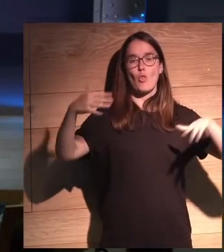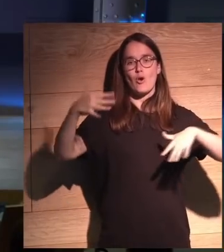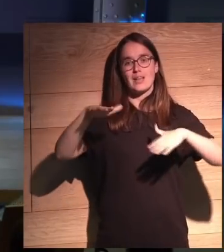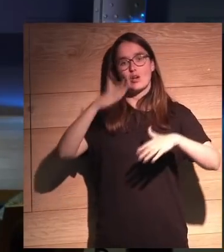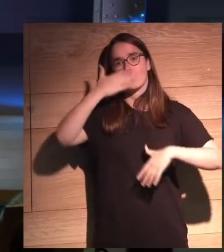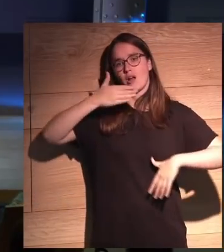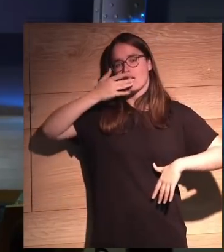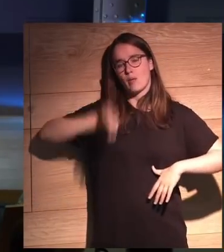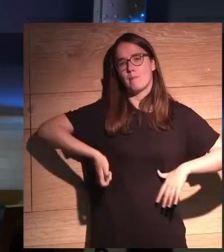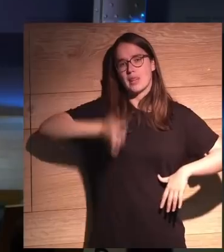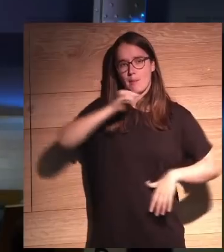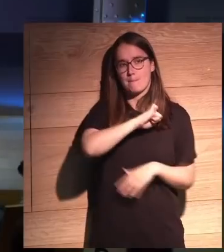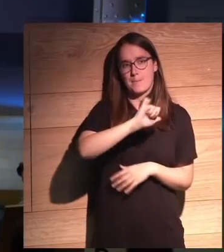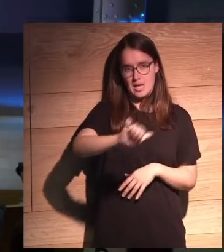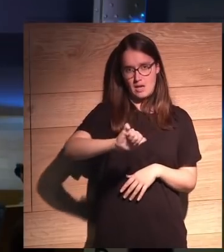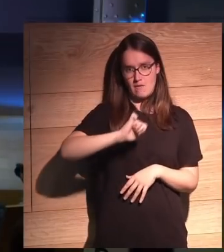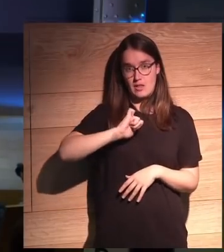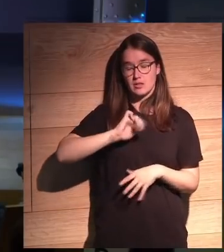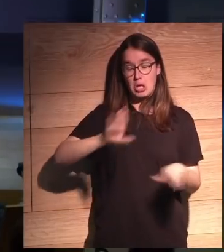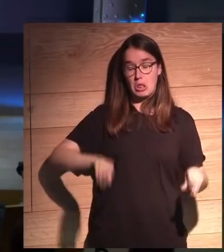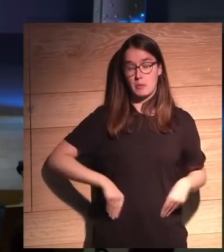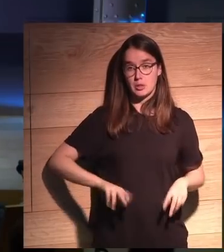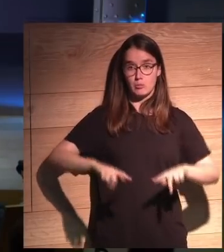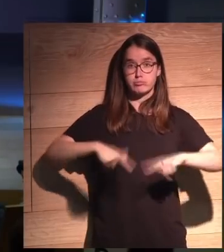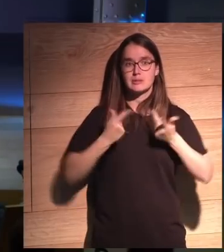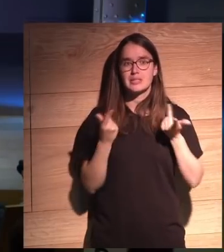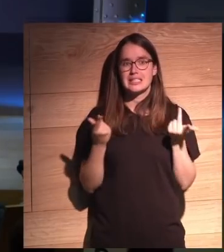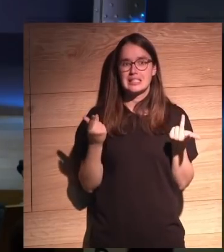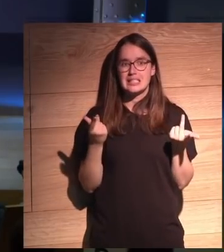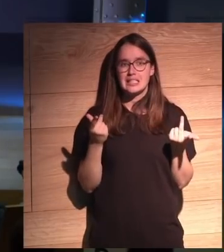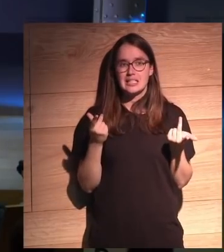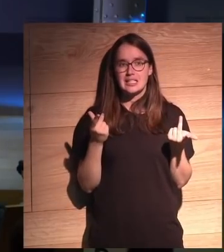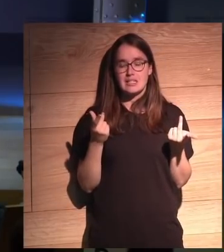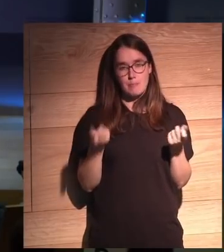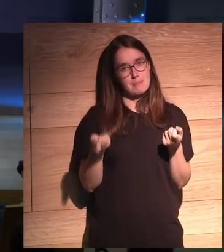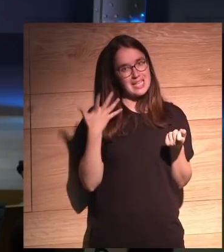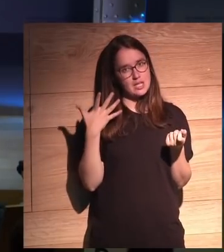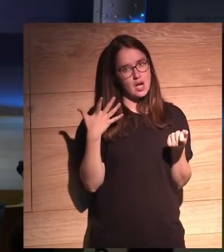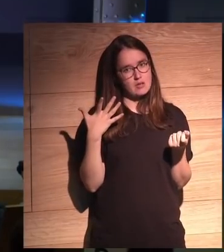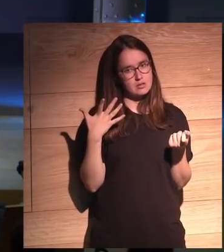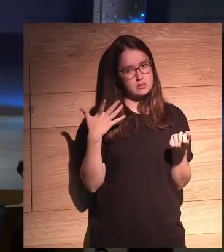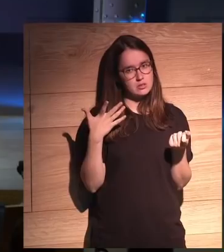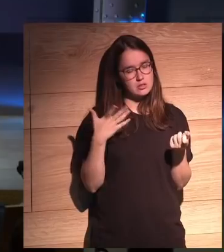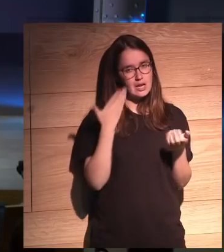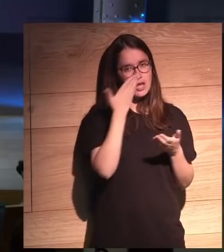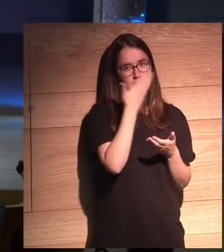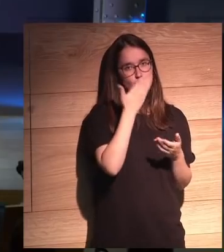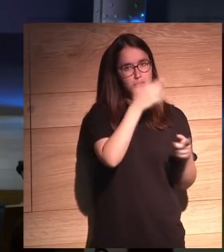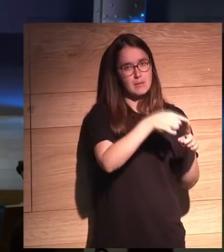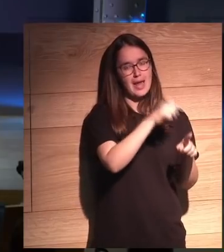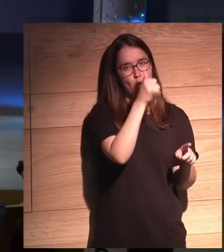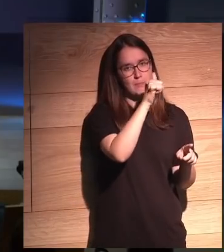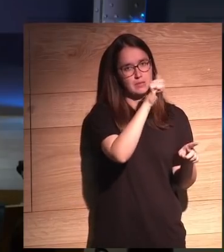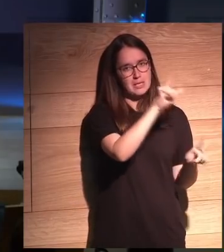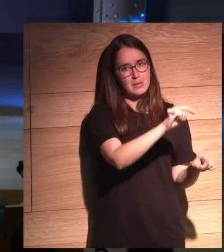pocas escuelas privadas que las admiten, siempre más caras que las escuelas para hombres